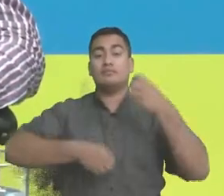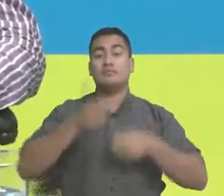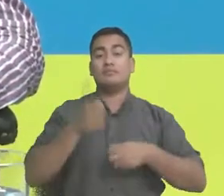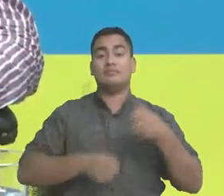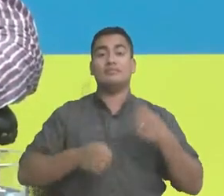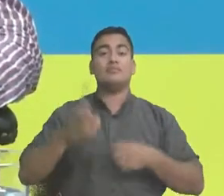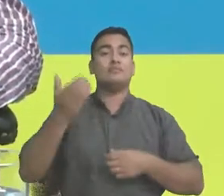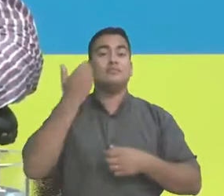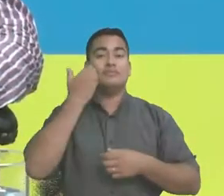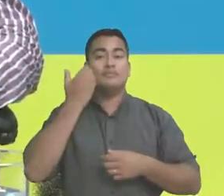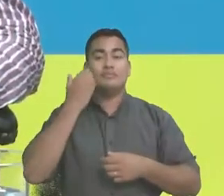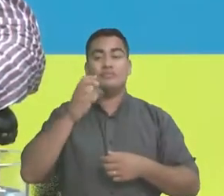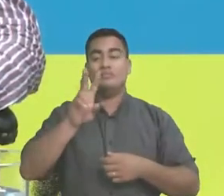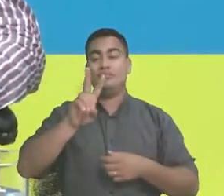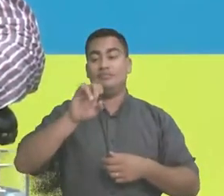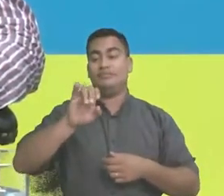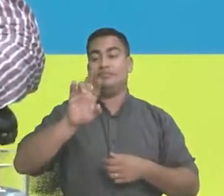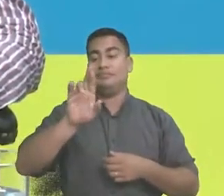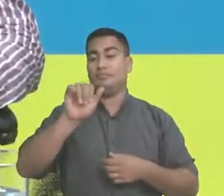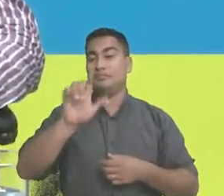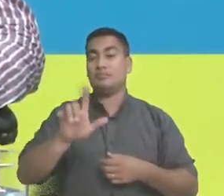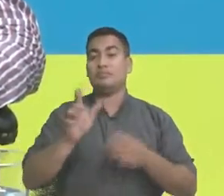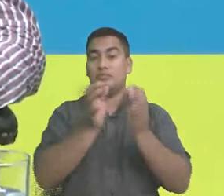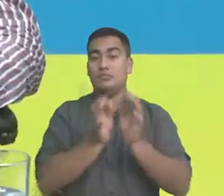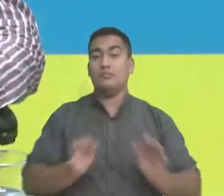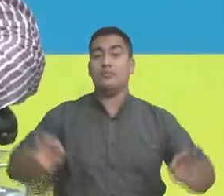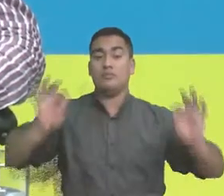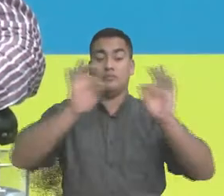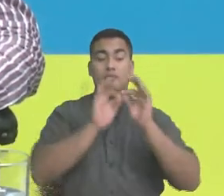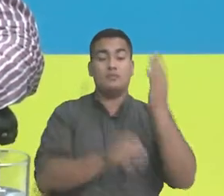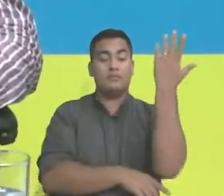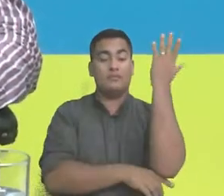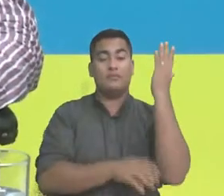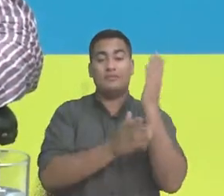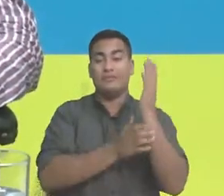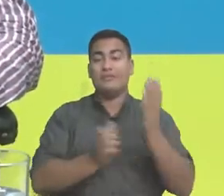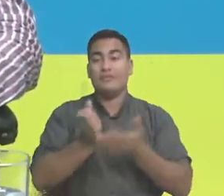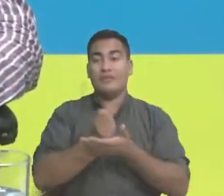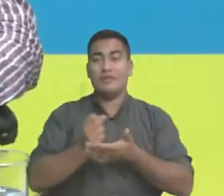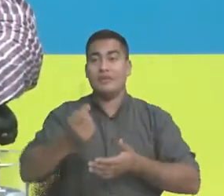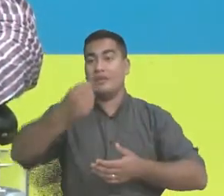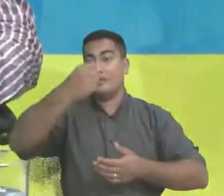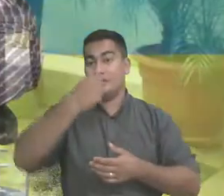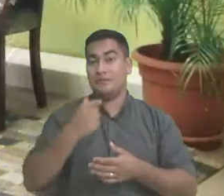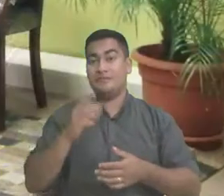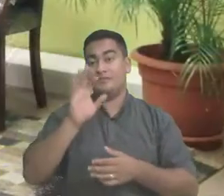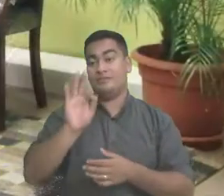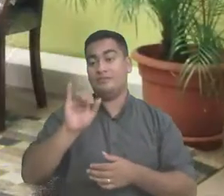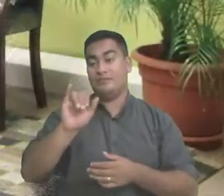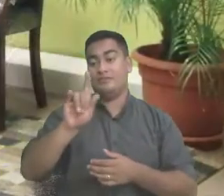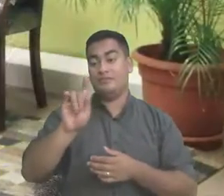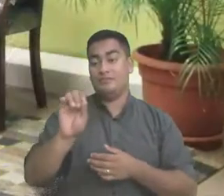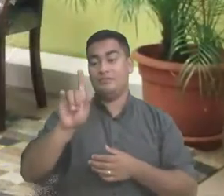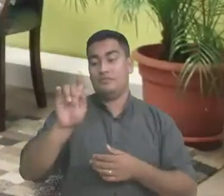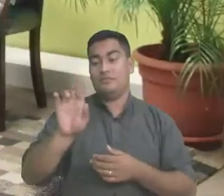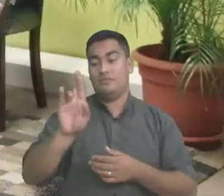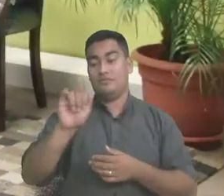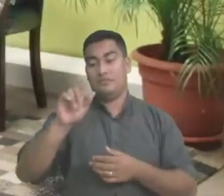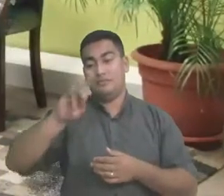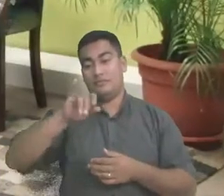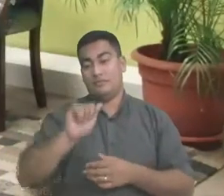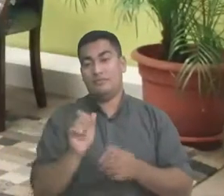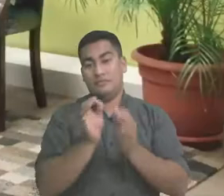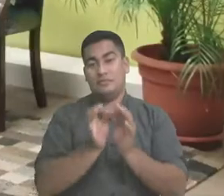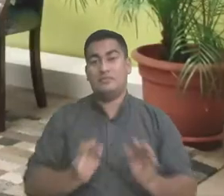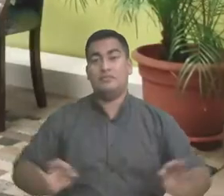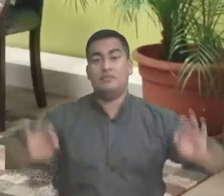virales y la importancia que juega la medicina natural, la fitoterapia, por ejemplo. Muy interesante, ¿verdad? Para